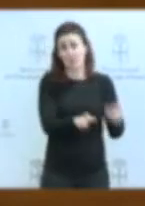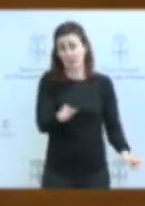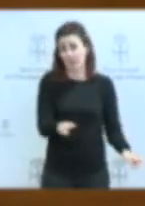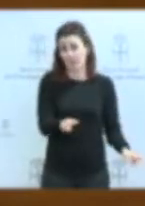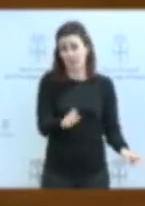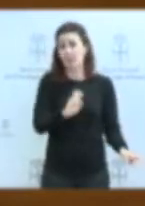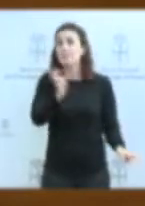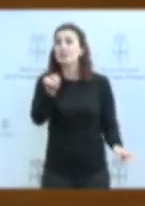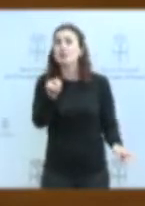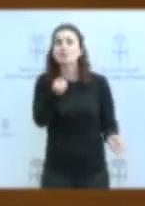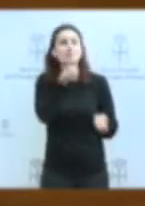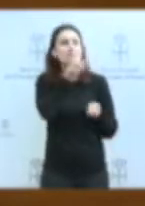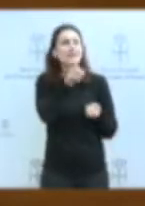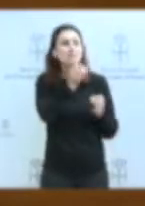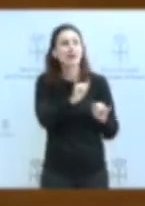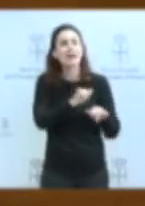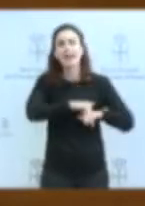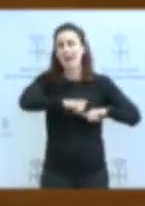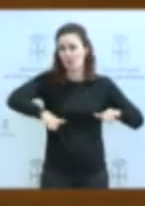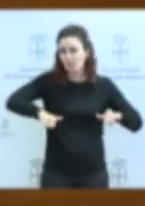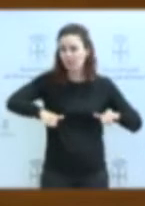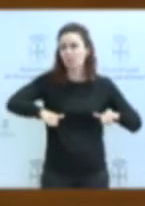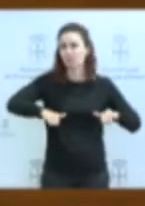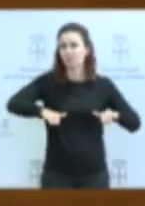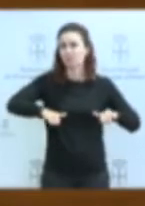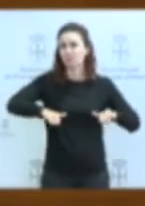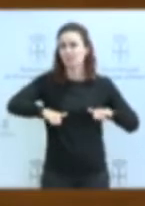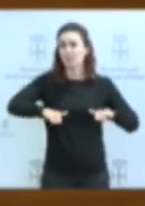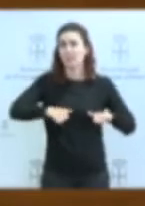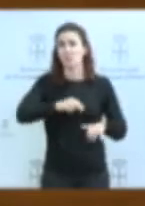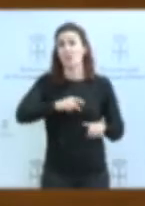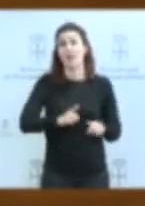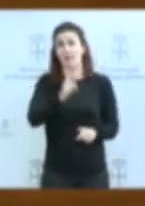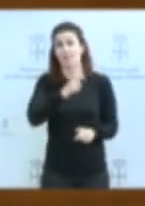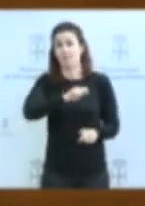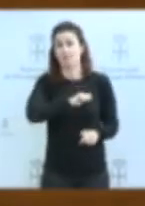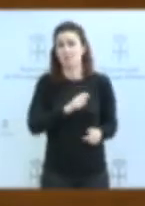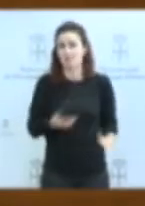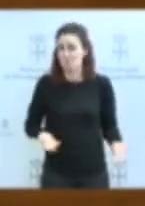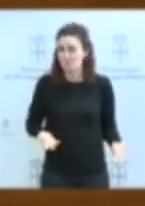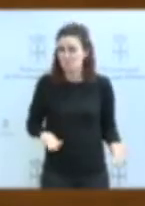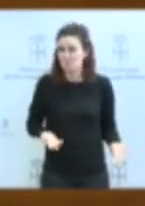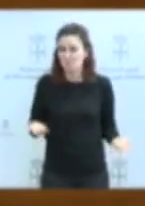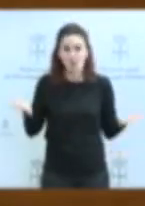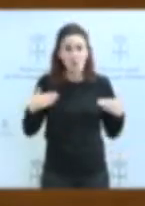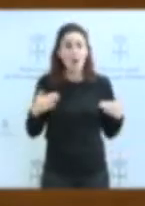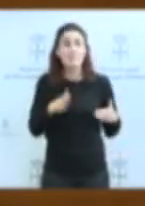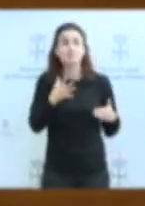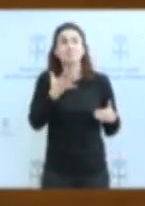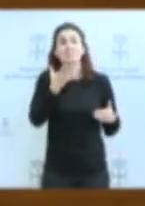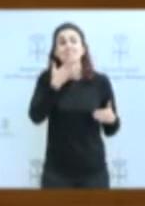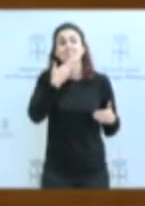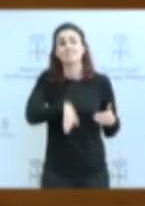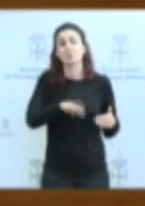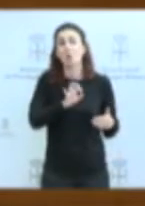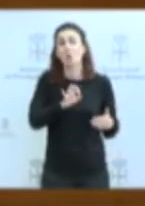aeropuertos en el Cantábrico, ustedes no los tienen, no sabemos si por falta de interés o por opacidad, o los tienen y no los quieren